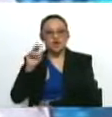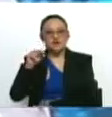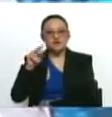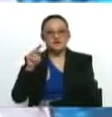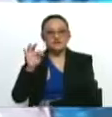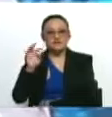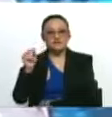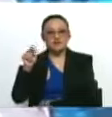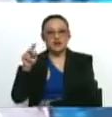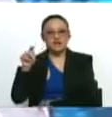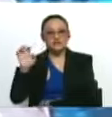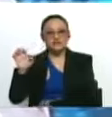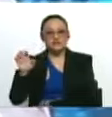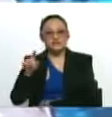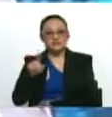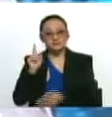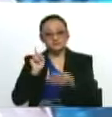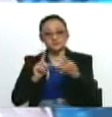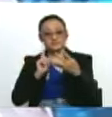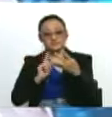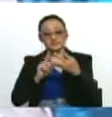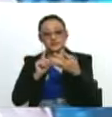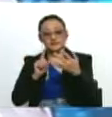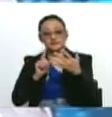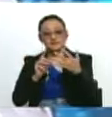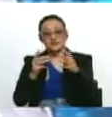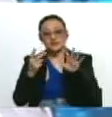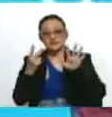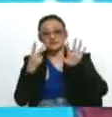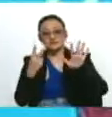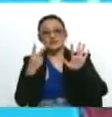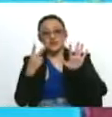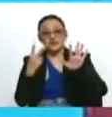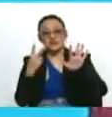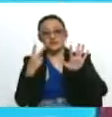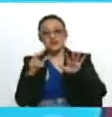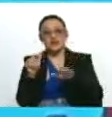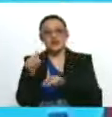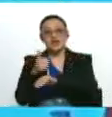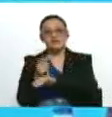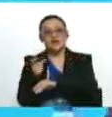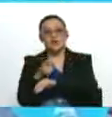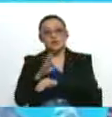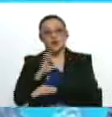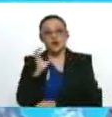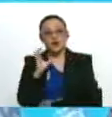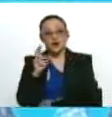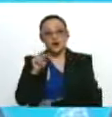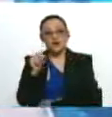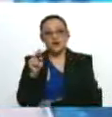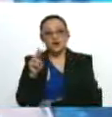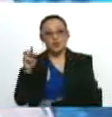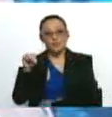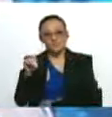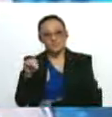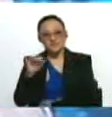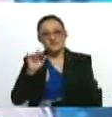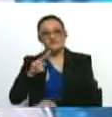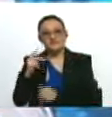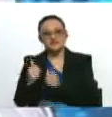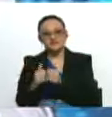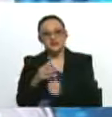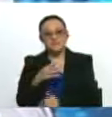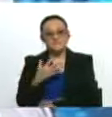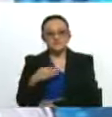Aparicio. Y en séptimo lugar, el jefe de gobierno de Caracas y vicepresidente